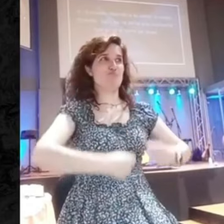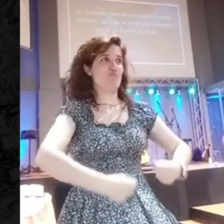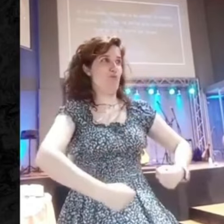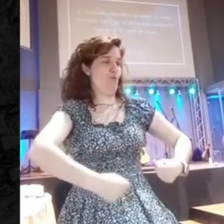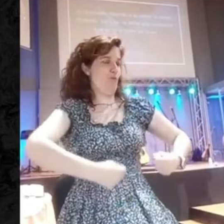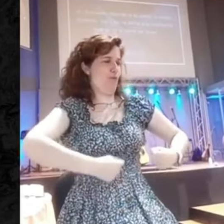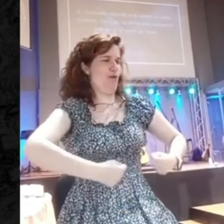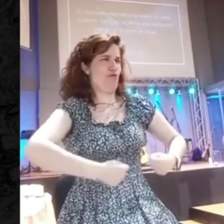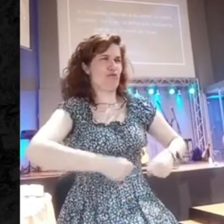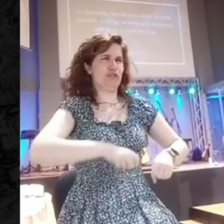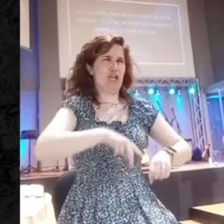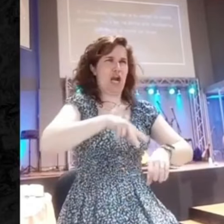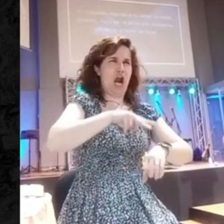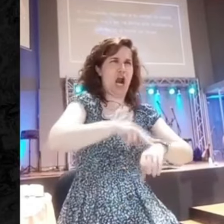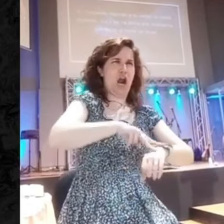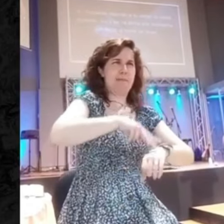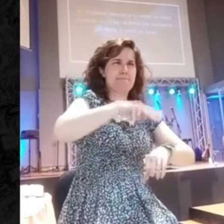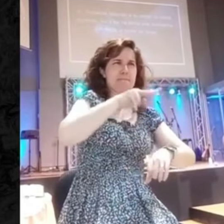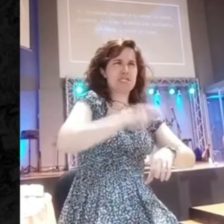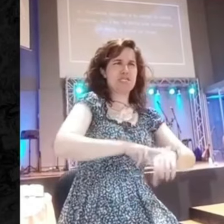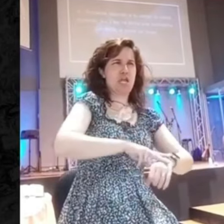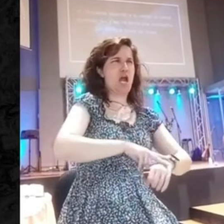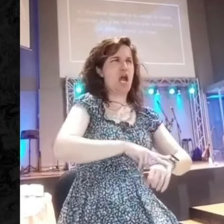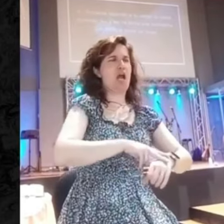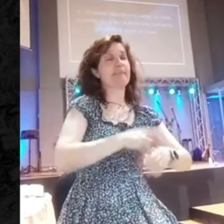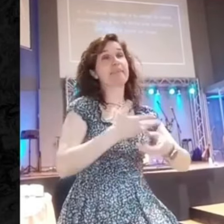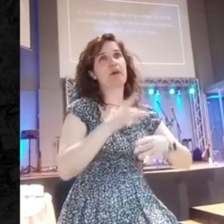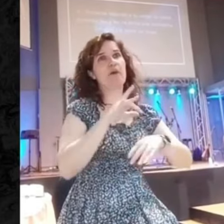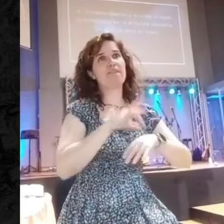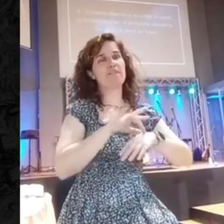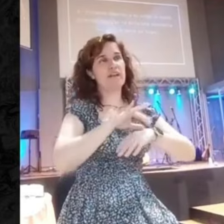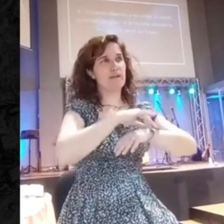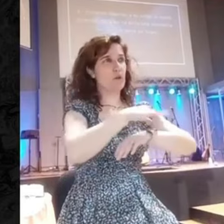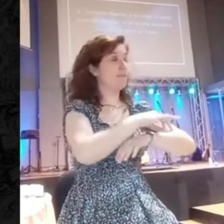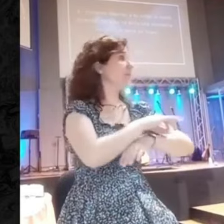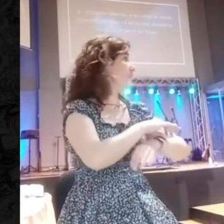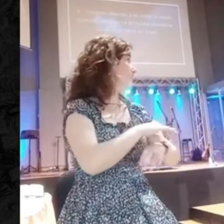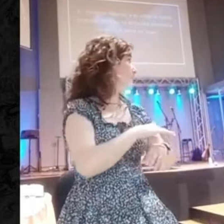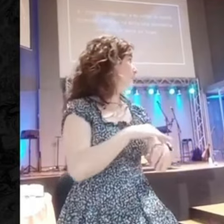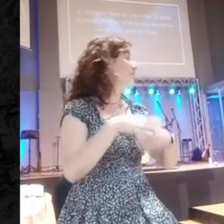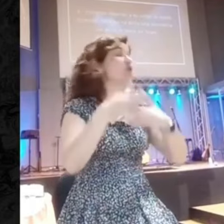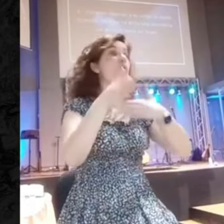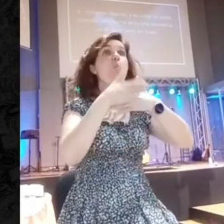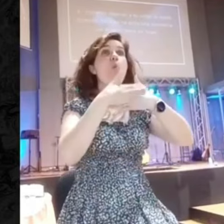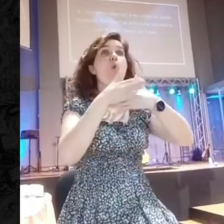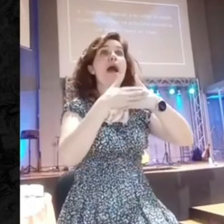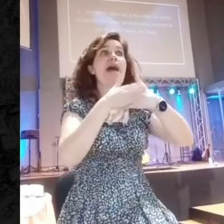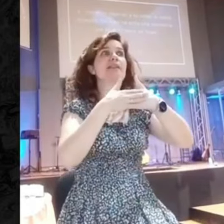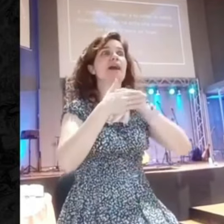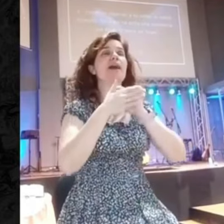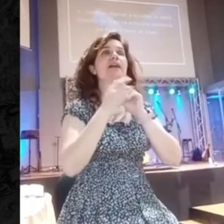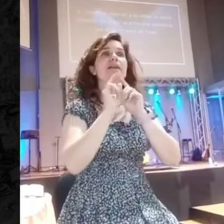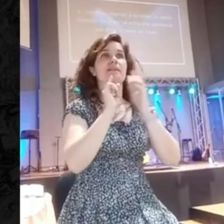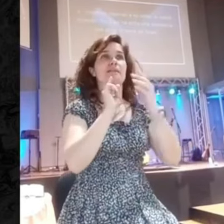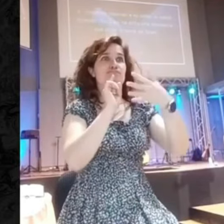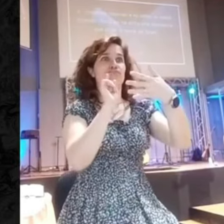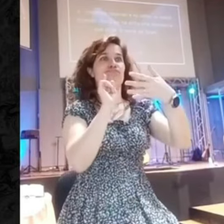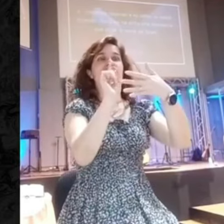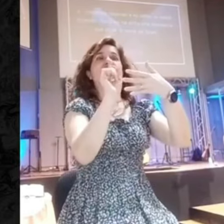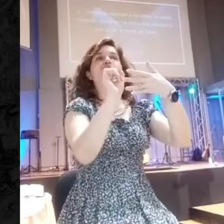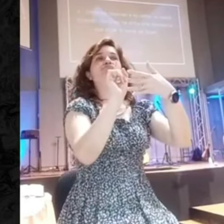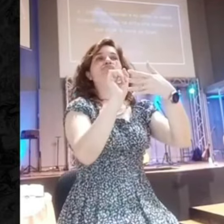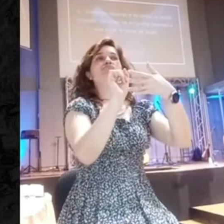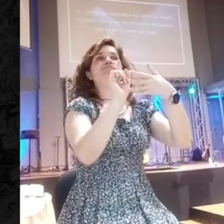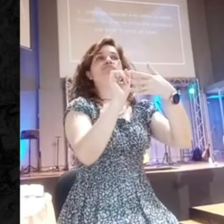general es grandísimo y se pone en la puerta y y para que le reciba